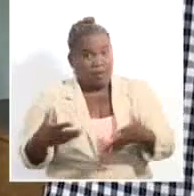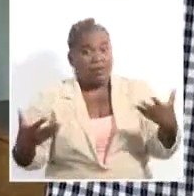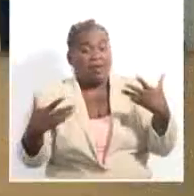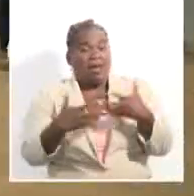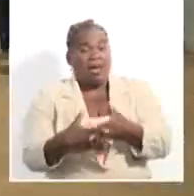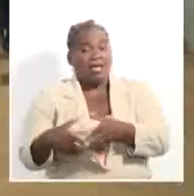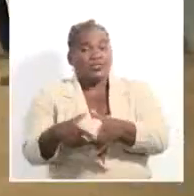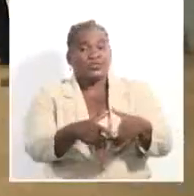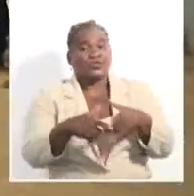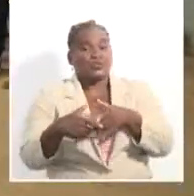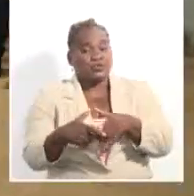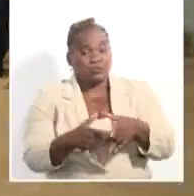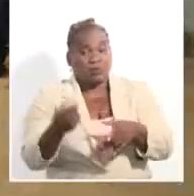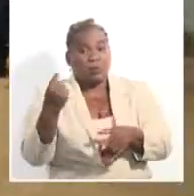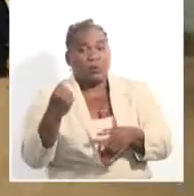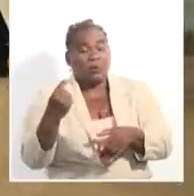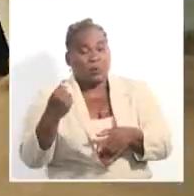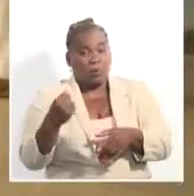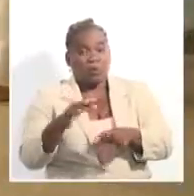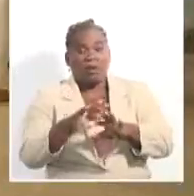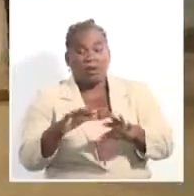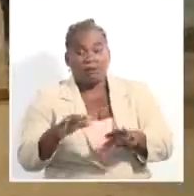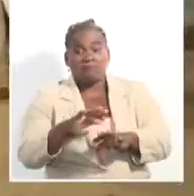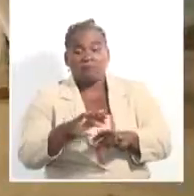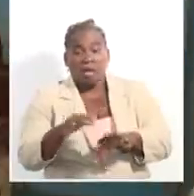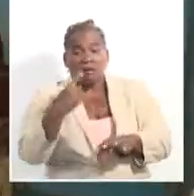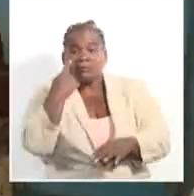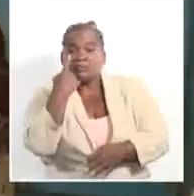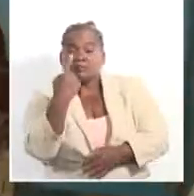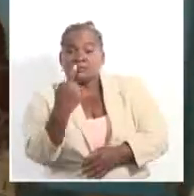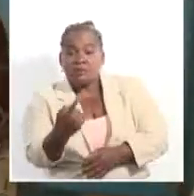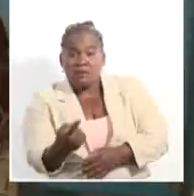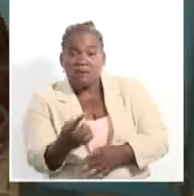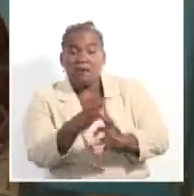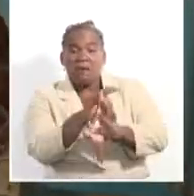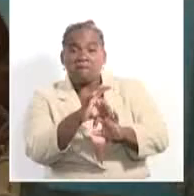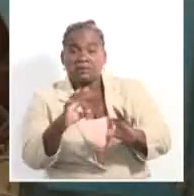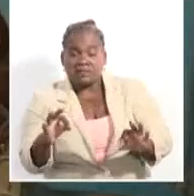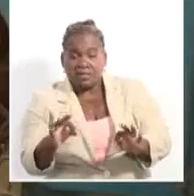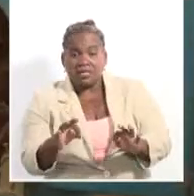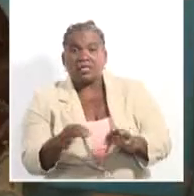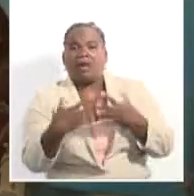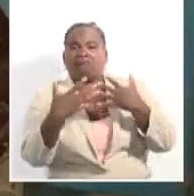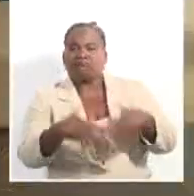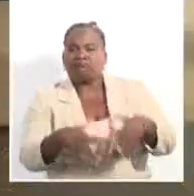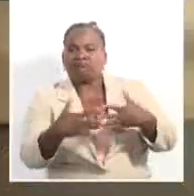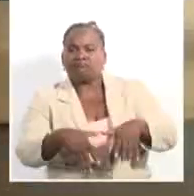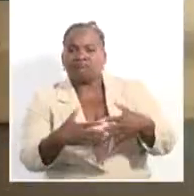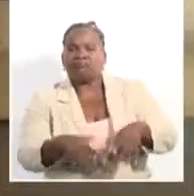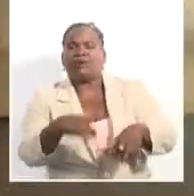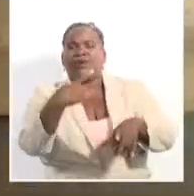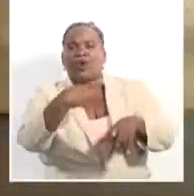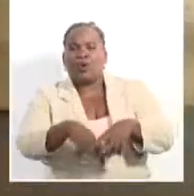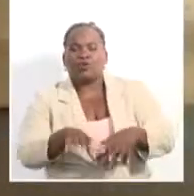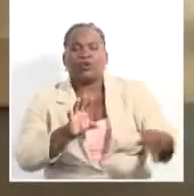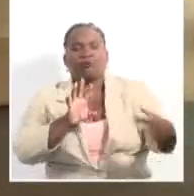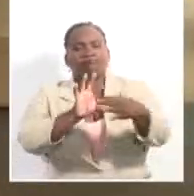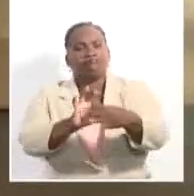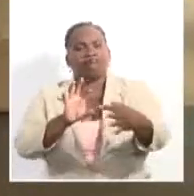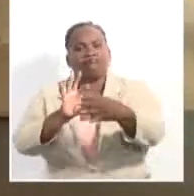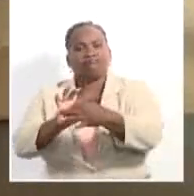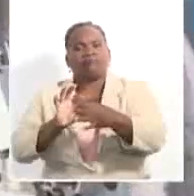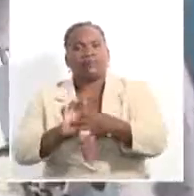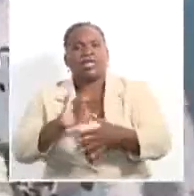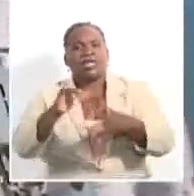asociación económica, se trajo de vuelta fuerza laboral especializada. Otra de las estrategias en marcha está en conseguir encadenamientos productivos con